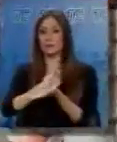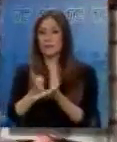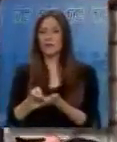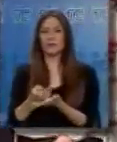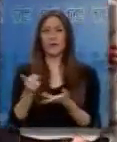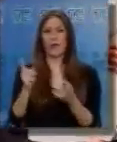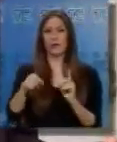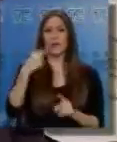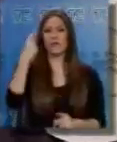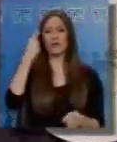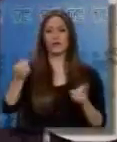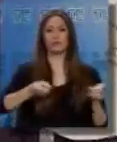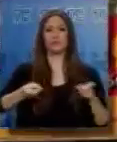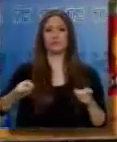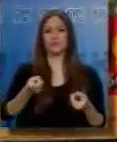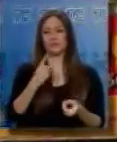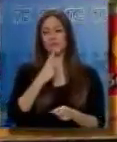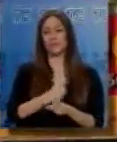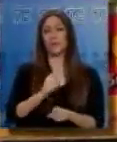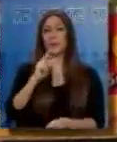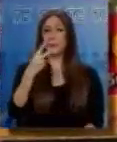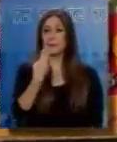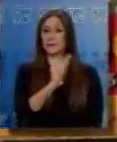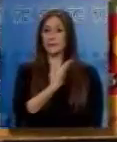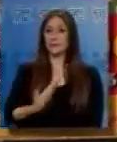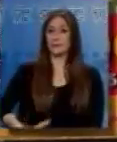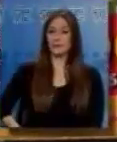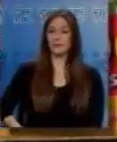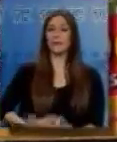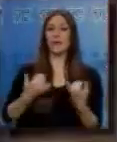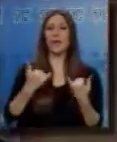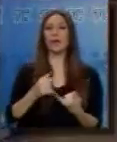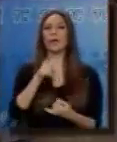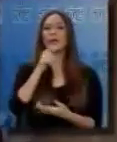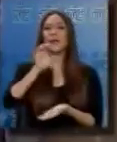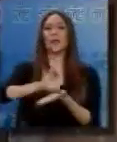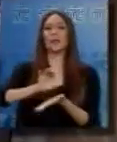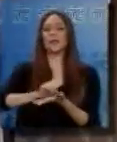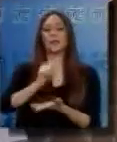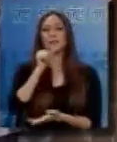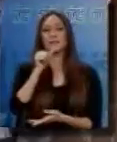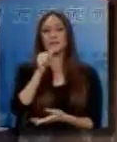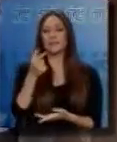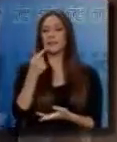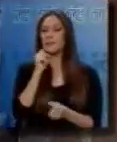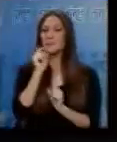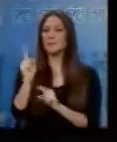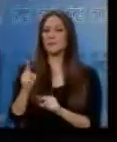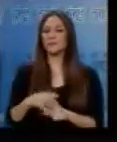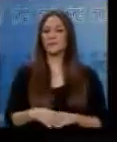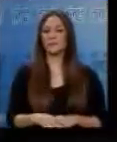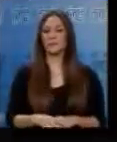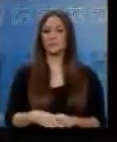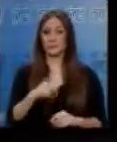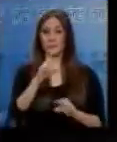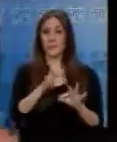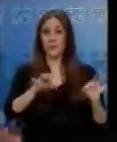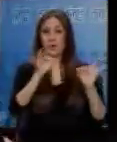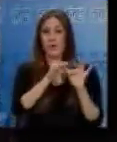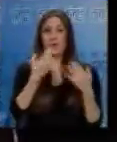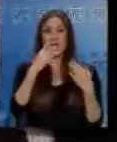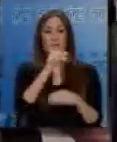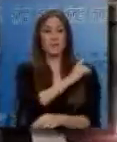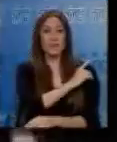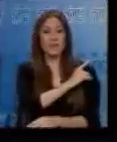el vicepresidente de la República, Jorge Glass, descartó que en la reunión se empiecen a definir candidatos con miras a las próximas elecciones. ¿Qué tan importante es empezar a delinear